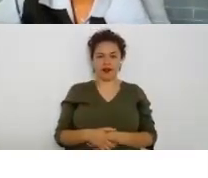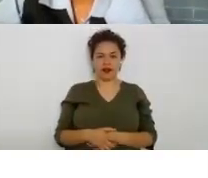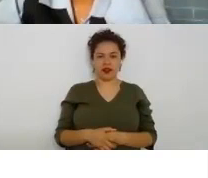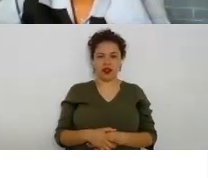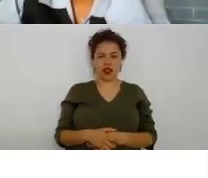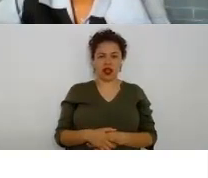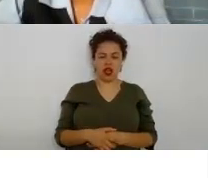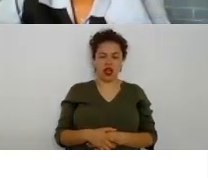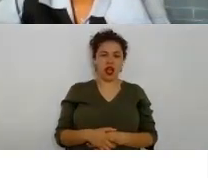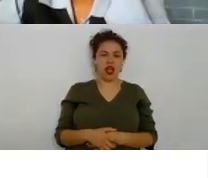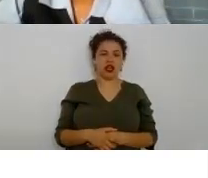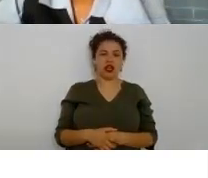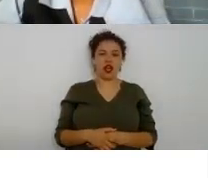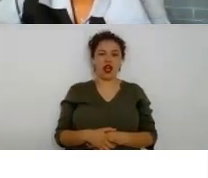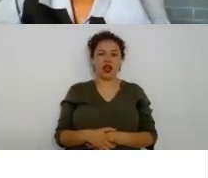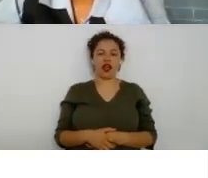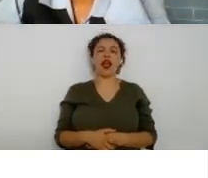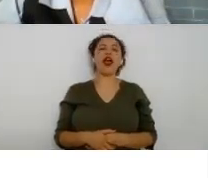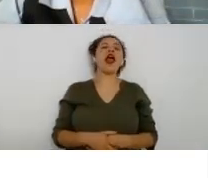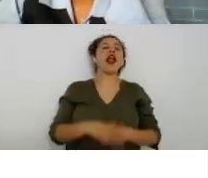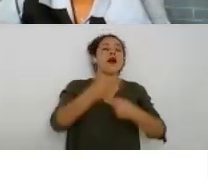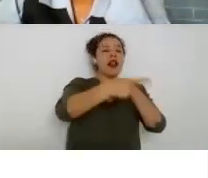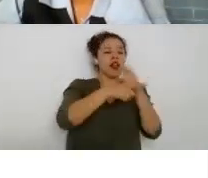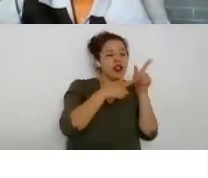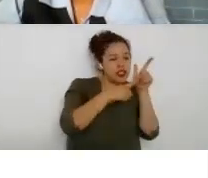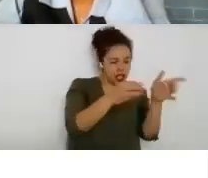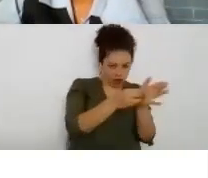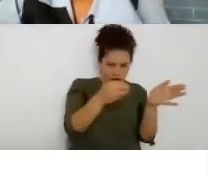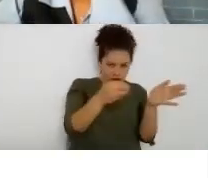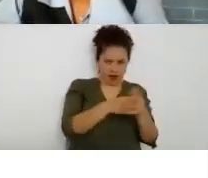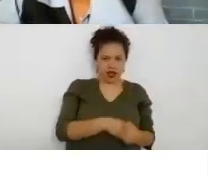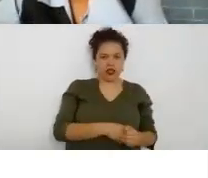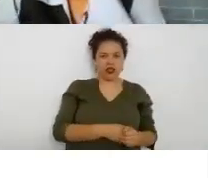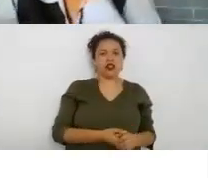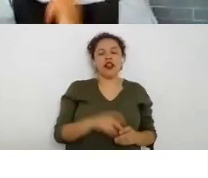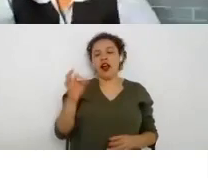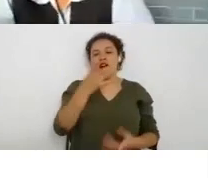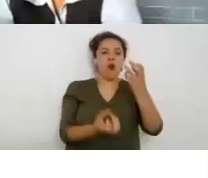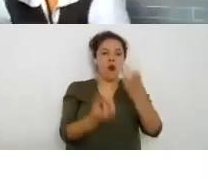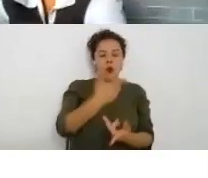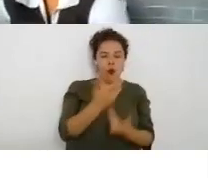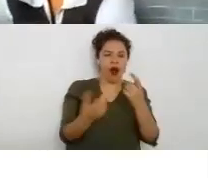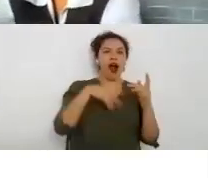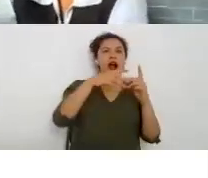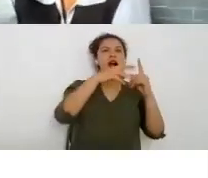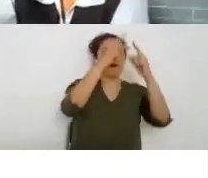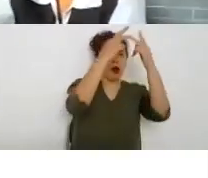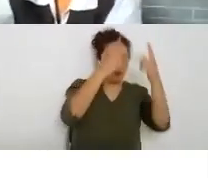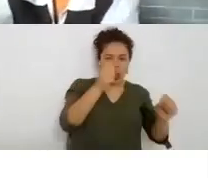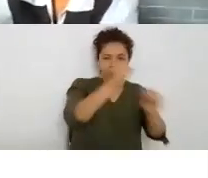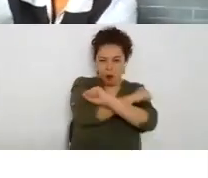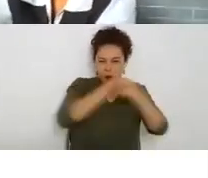es persistente, si el peligro sigue existiendo. Les comentaba, a lo mejor puede ser algún conato de incendio, algún derrumbe, alguna